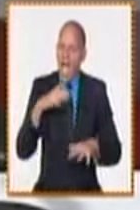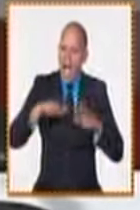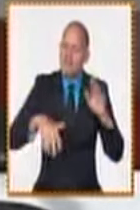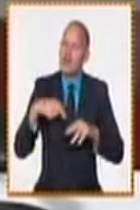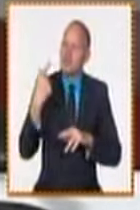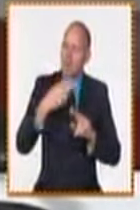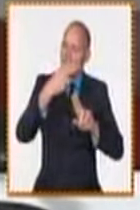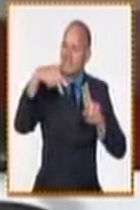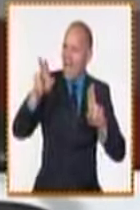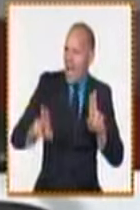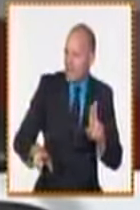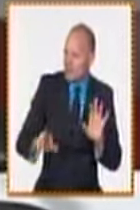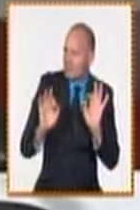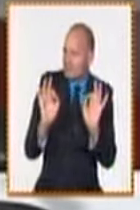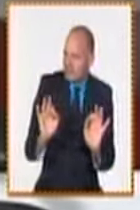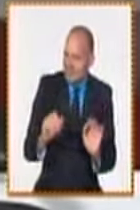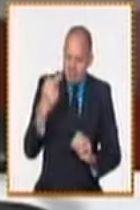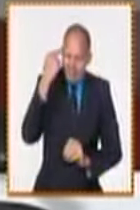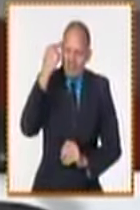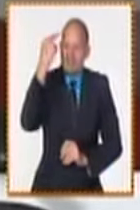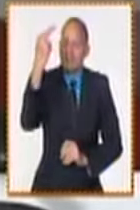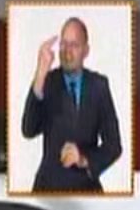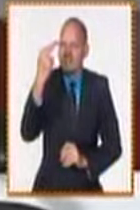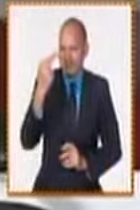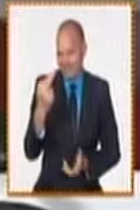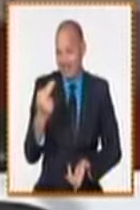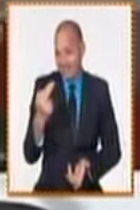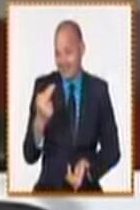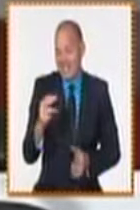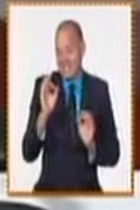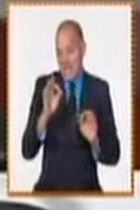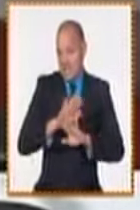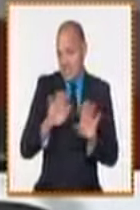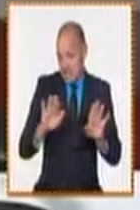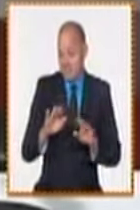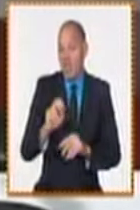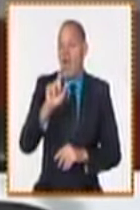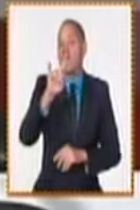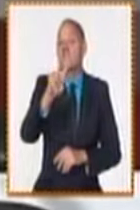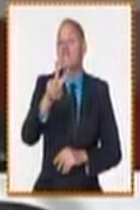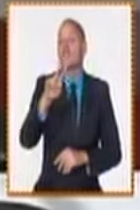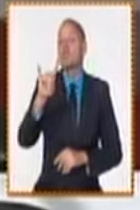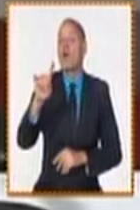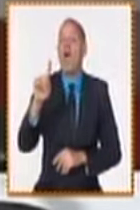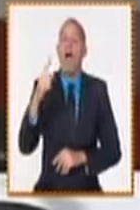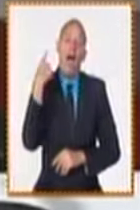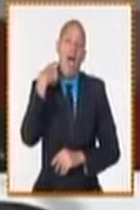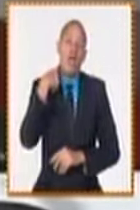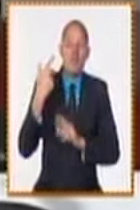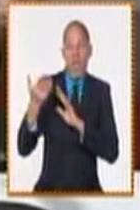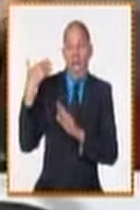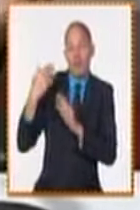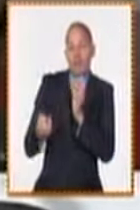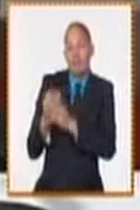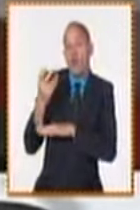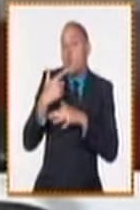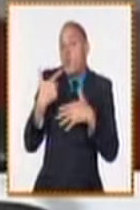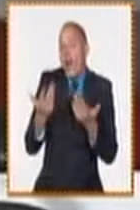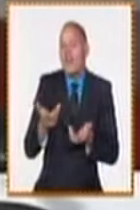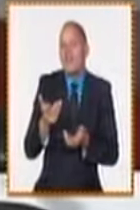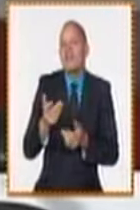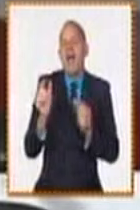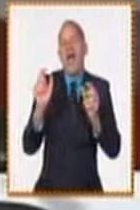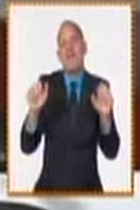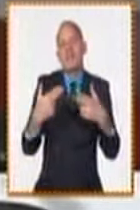surge hace 29 años la fiesta de la cubanía, que es un evento aglutinador de las esencias históricas